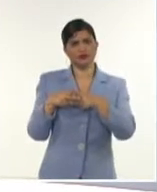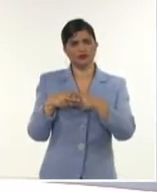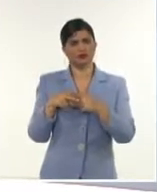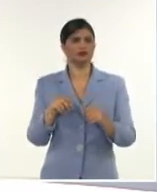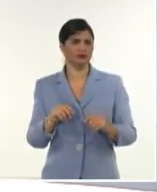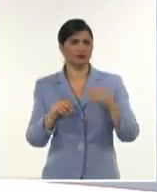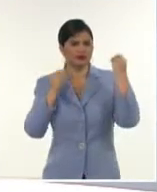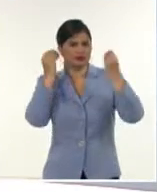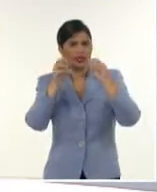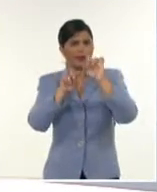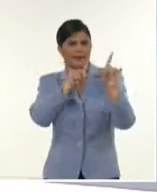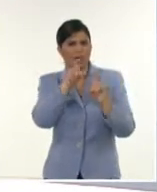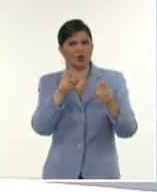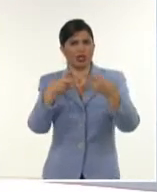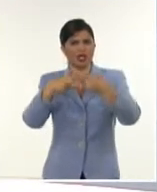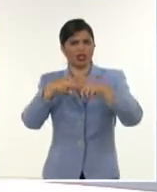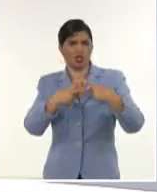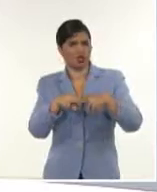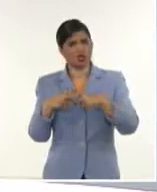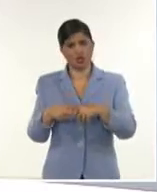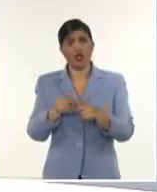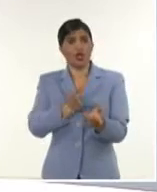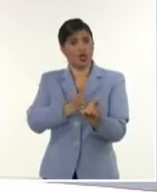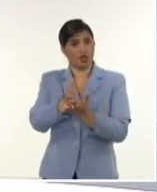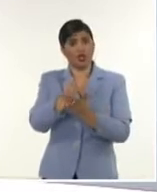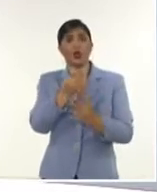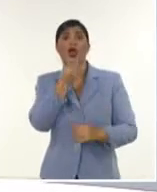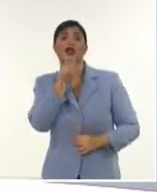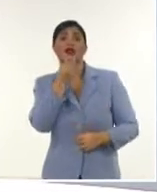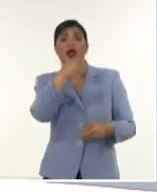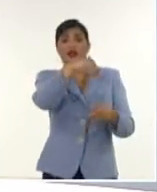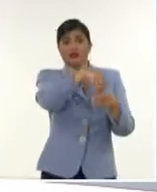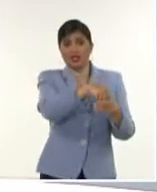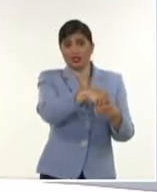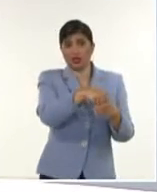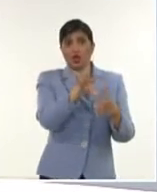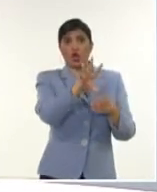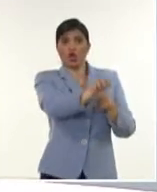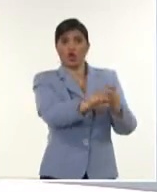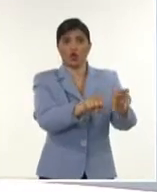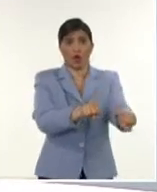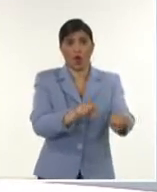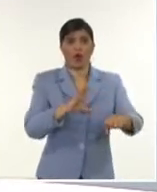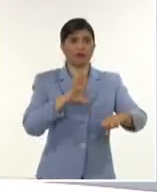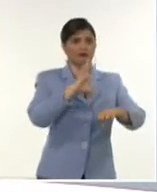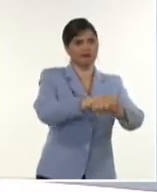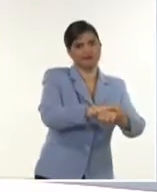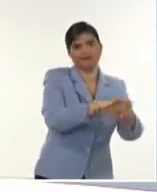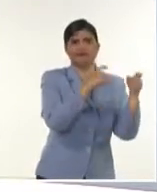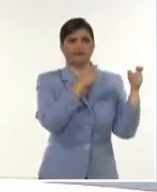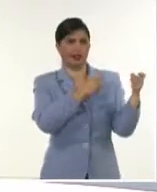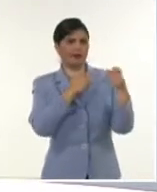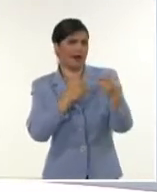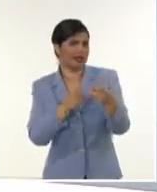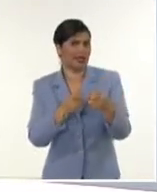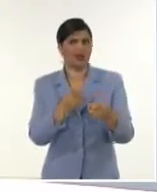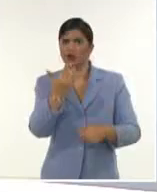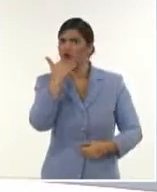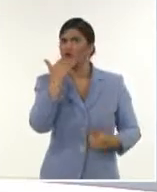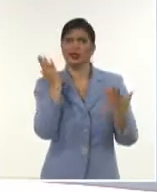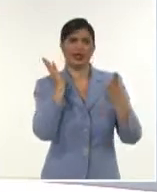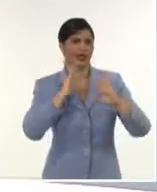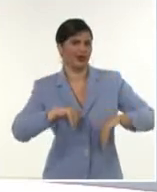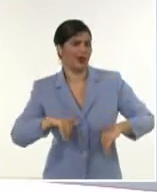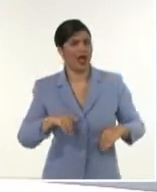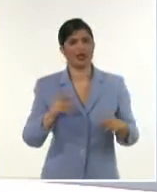que no les pertenecen. Si por masacrar grandes grupos, por destruir ciudades enteras, matar de hambre a niños, reducir a ceniza los